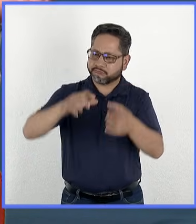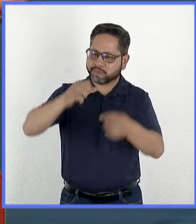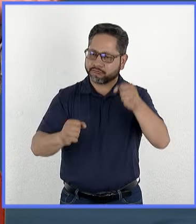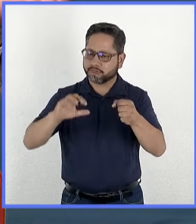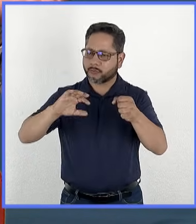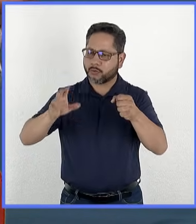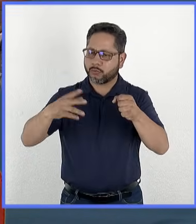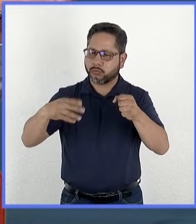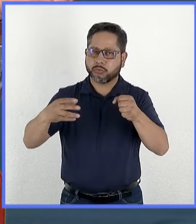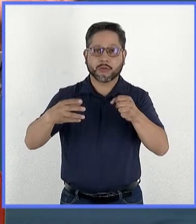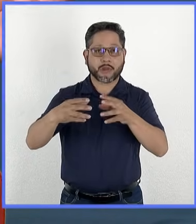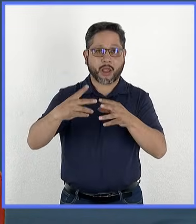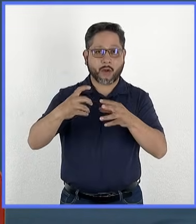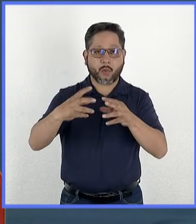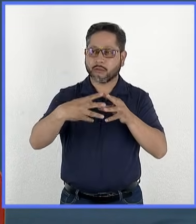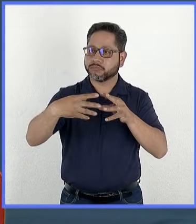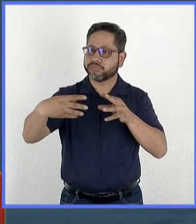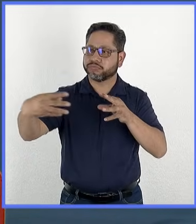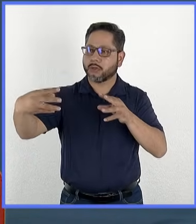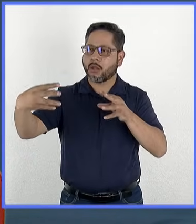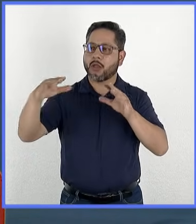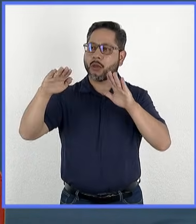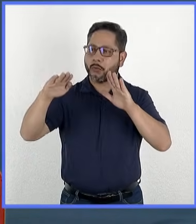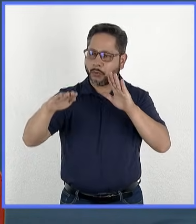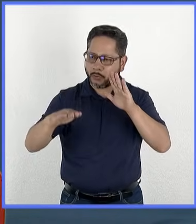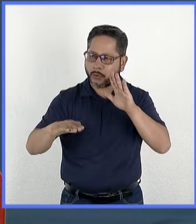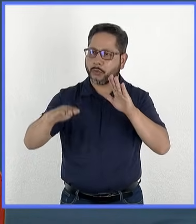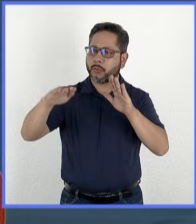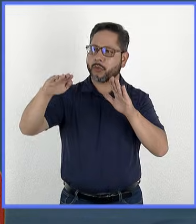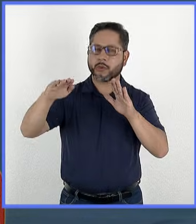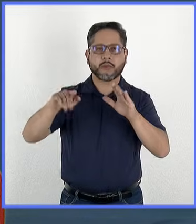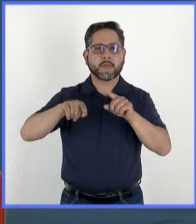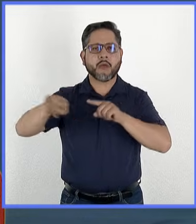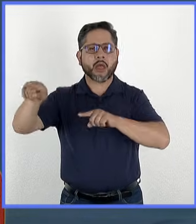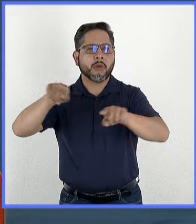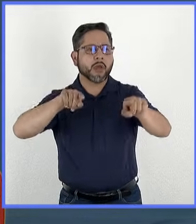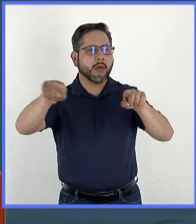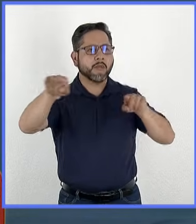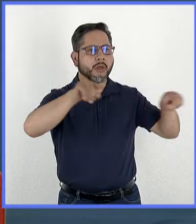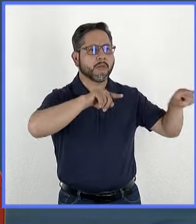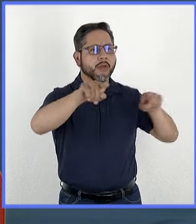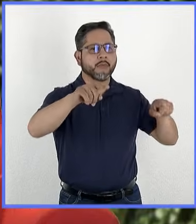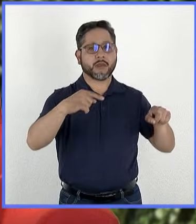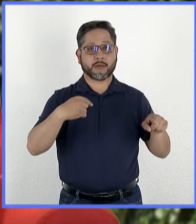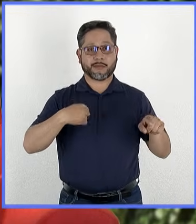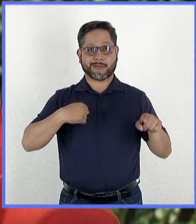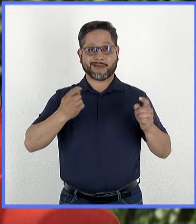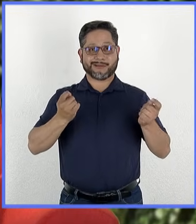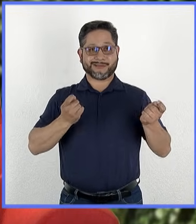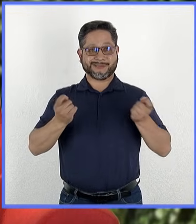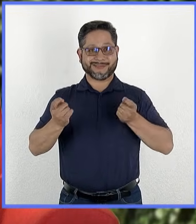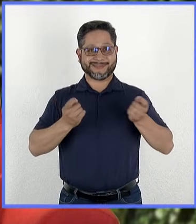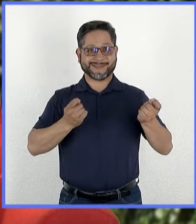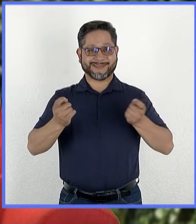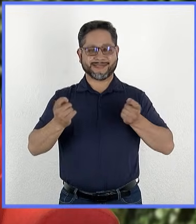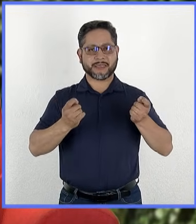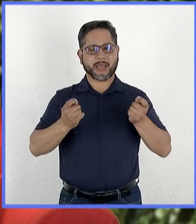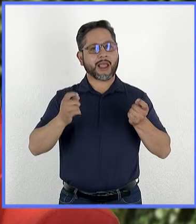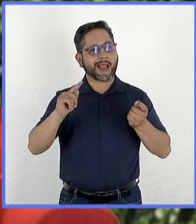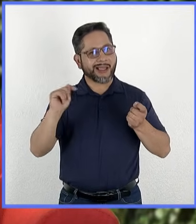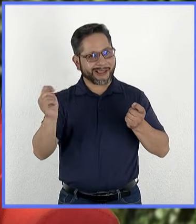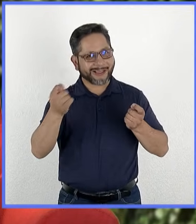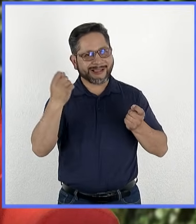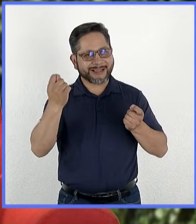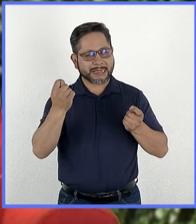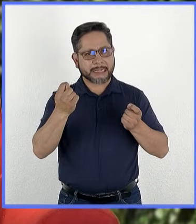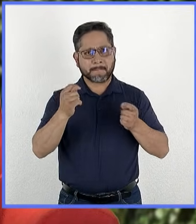donde se origina, en la presa, hasta el sitio donde la entrego en las distintas ciudades. Desde el punto de vista técnico, entonces,